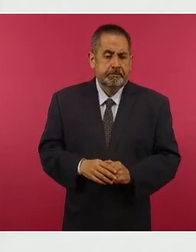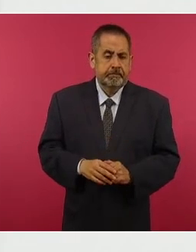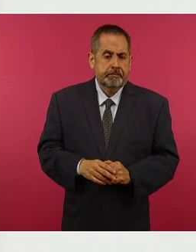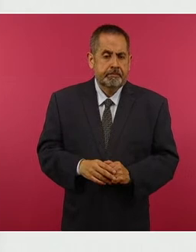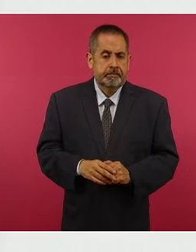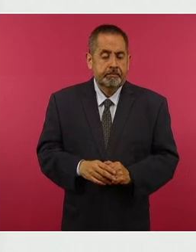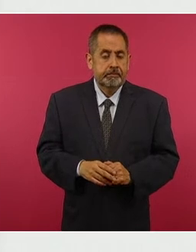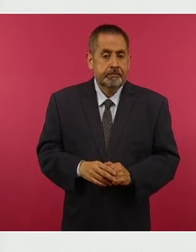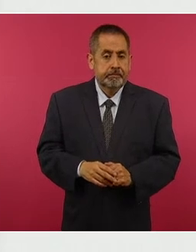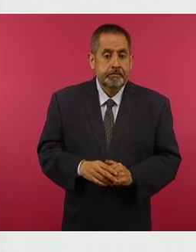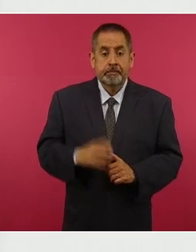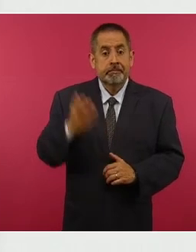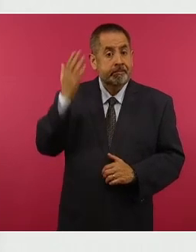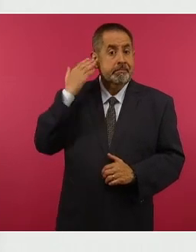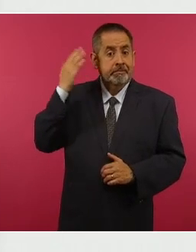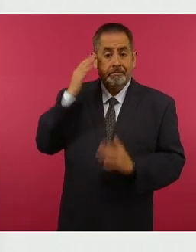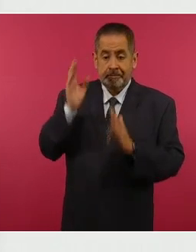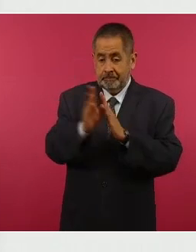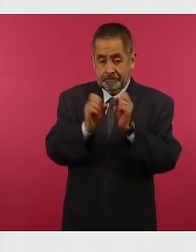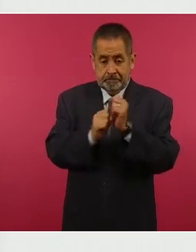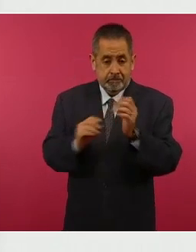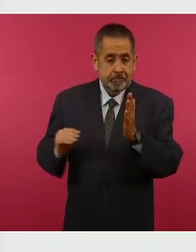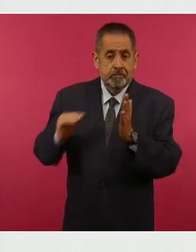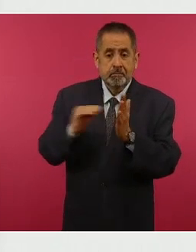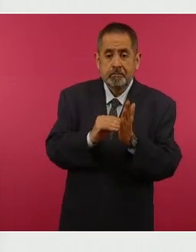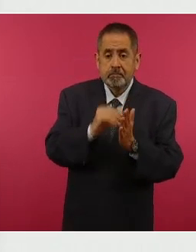porque no estaba en la Constitución.